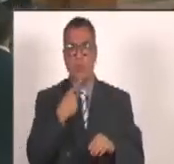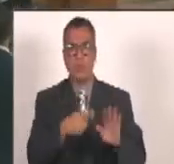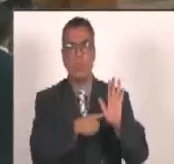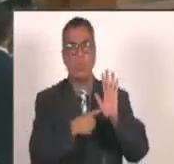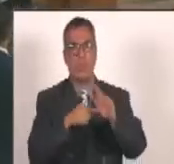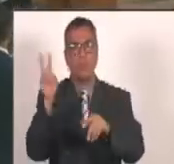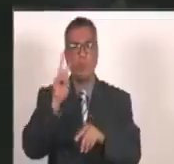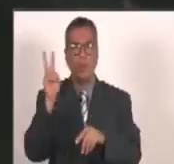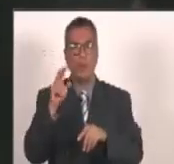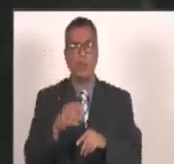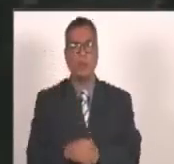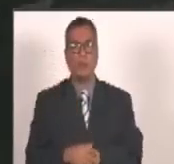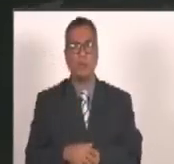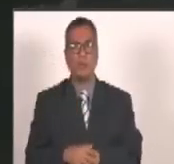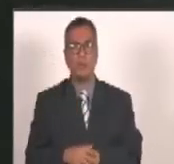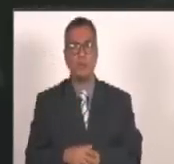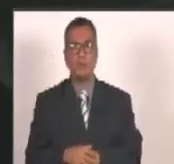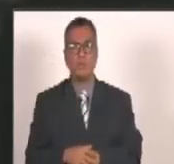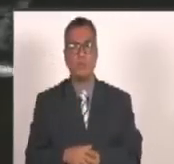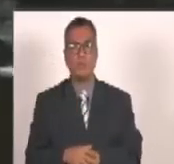la cara por Venezuela.